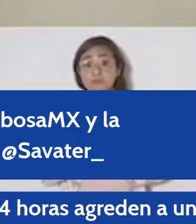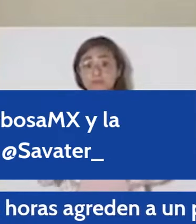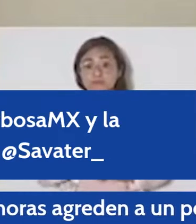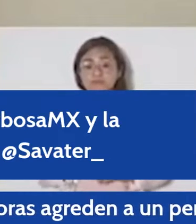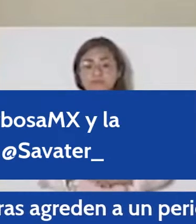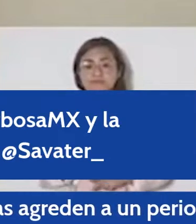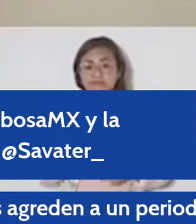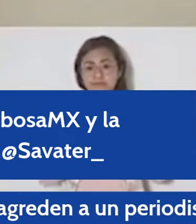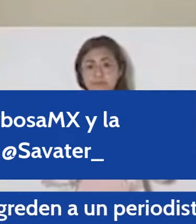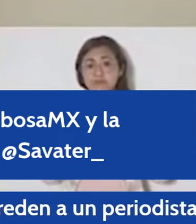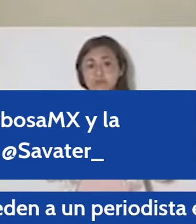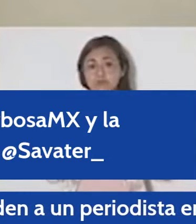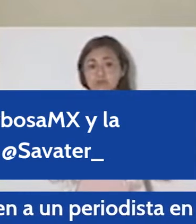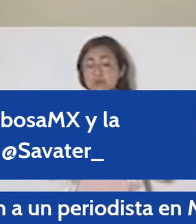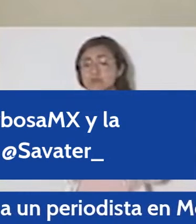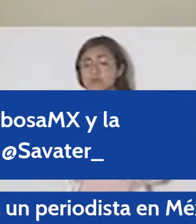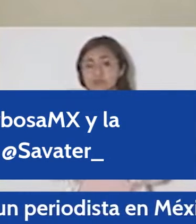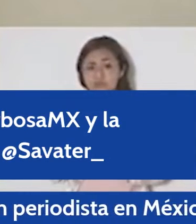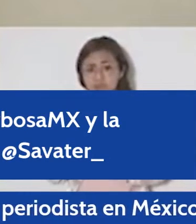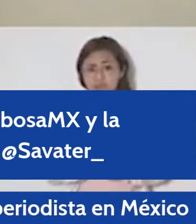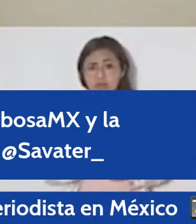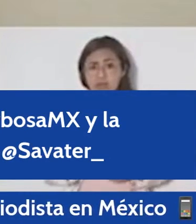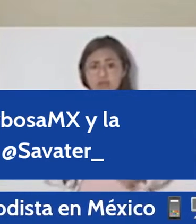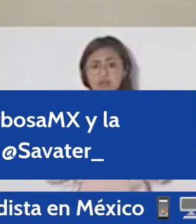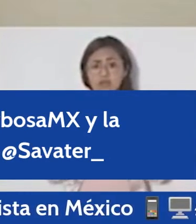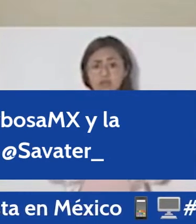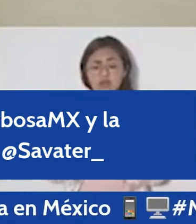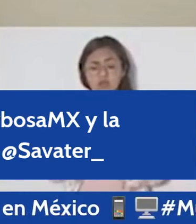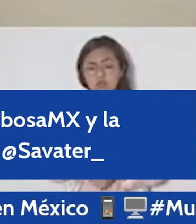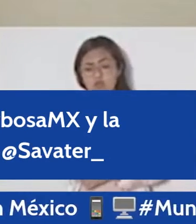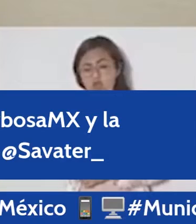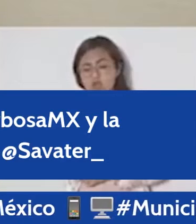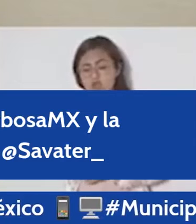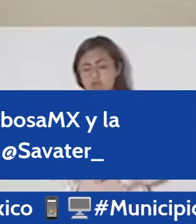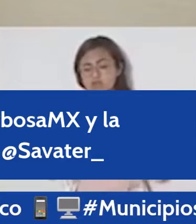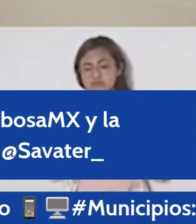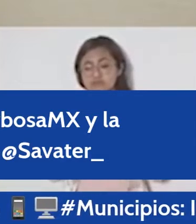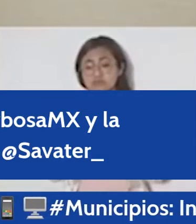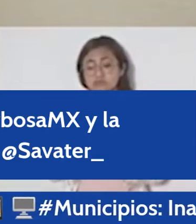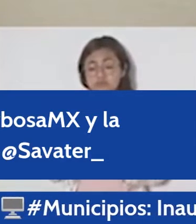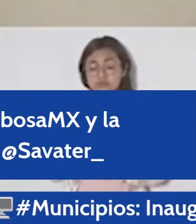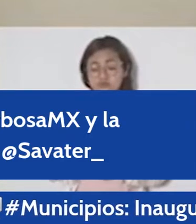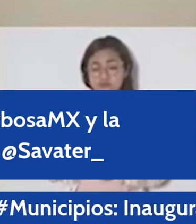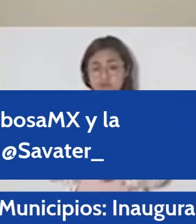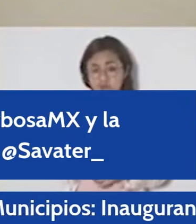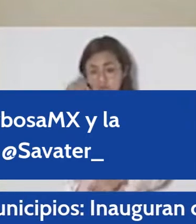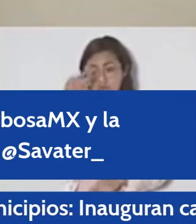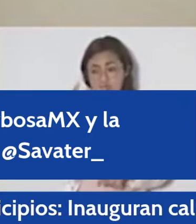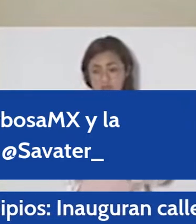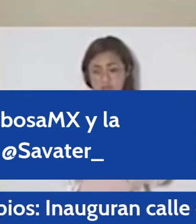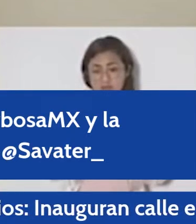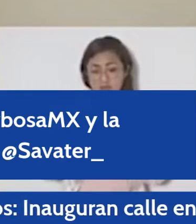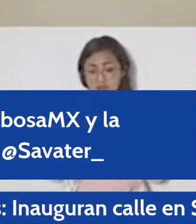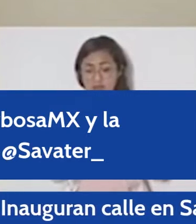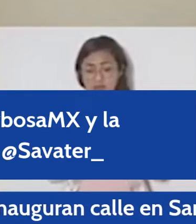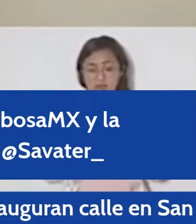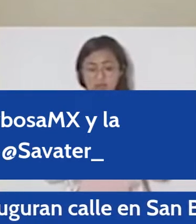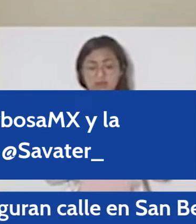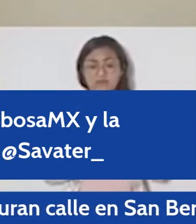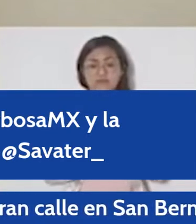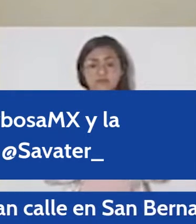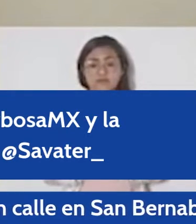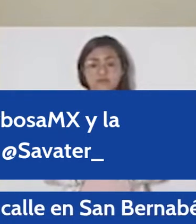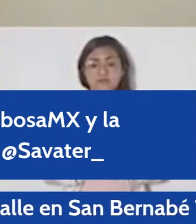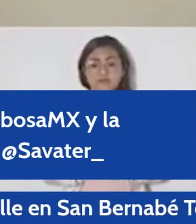viene a dialogar también con sabater y con el doctor director de la facultad de economía